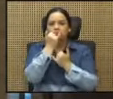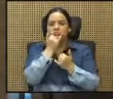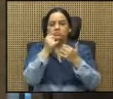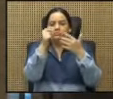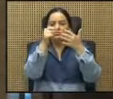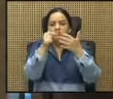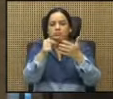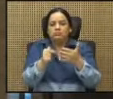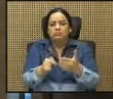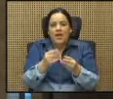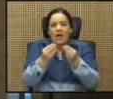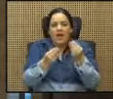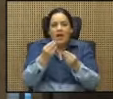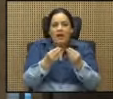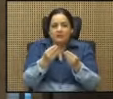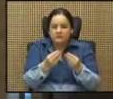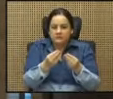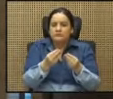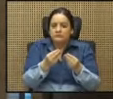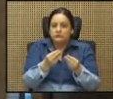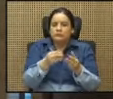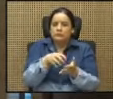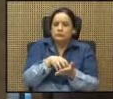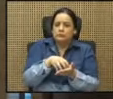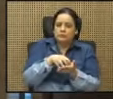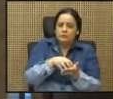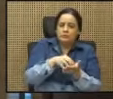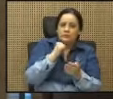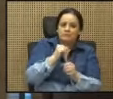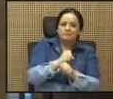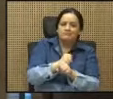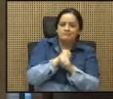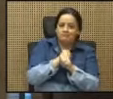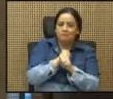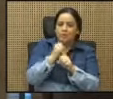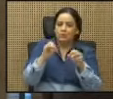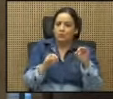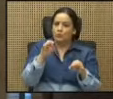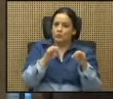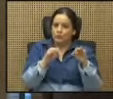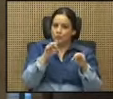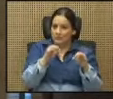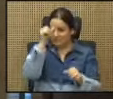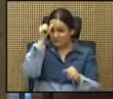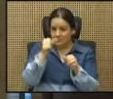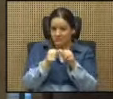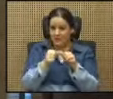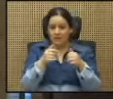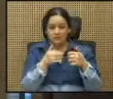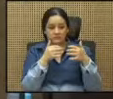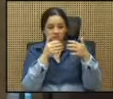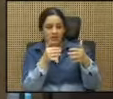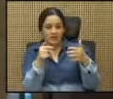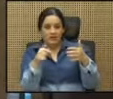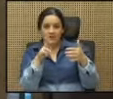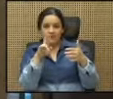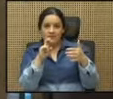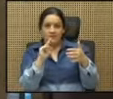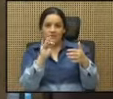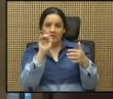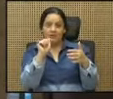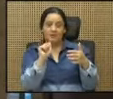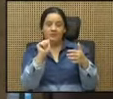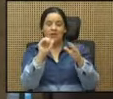generaban una gran incertidumbre e inseguridad jurídica. Recordemos cuando el expediente de la renta global